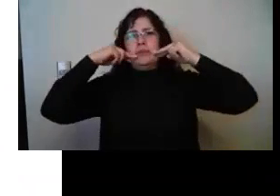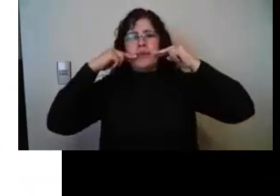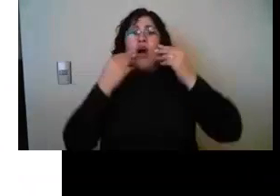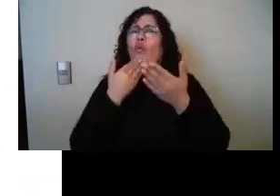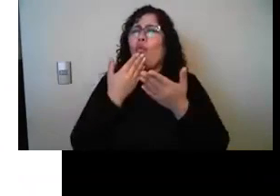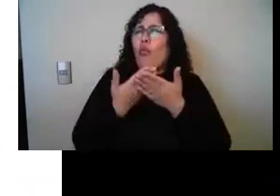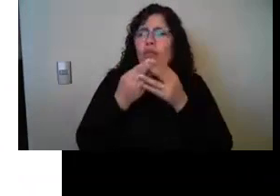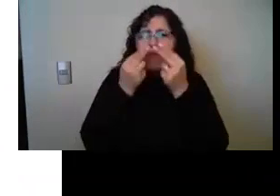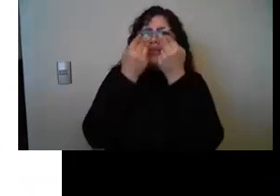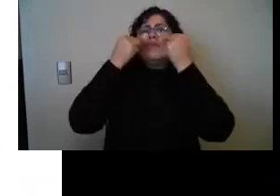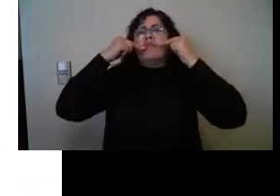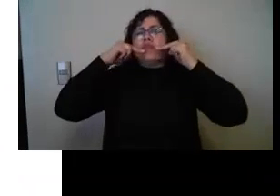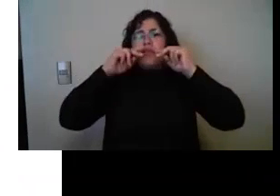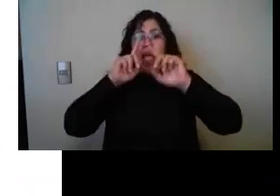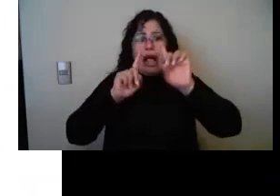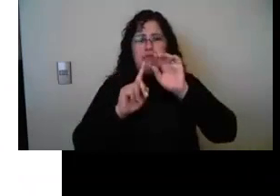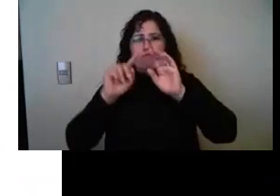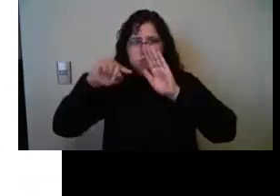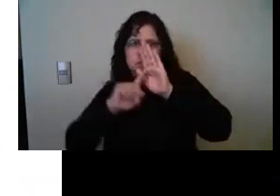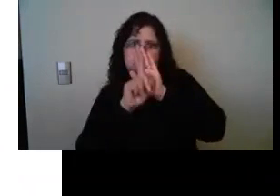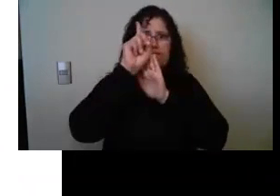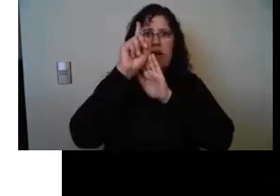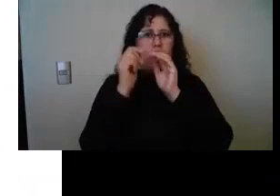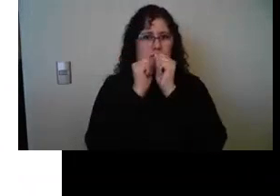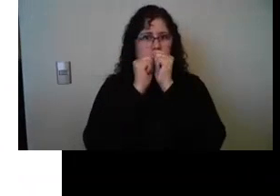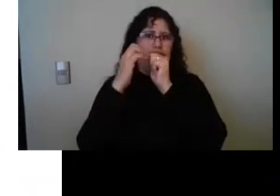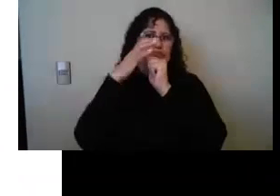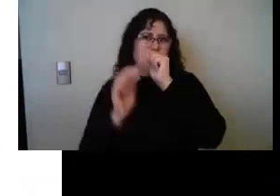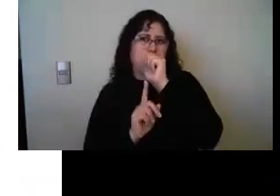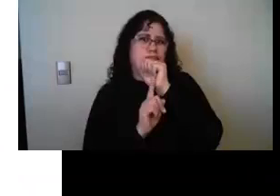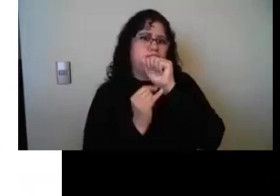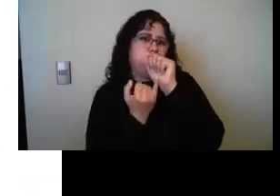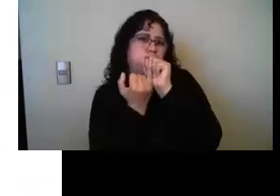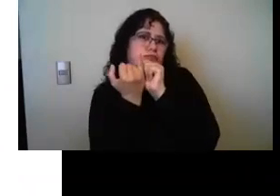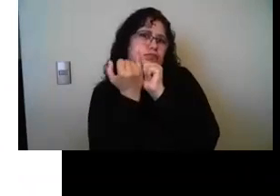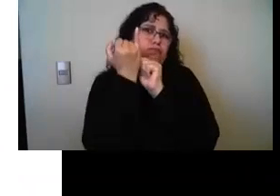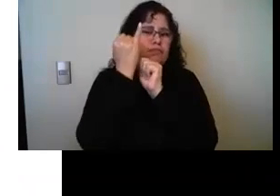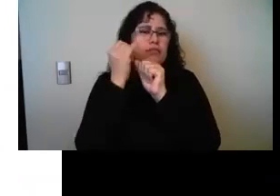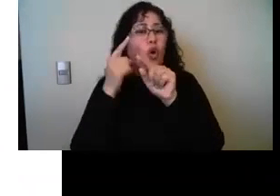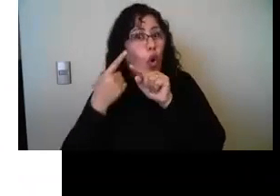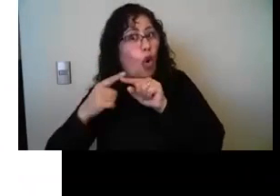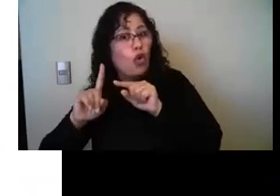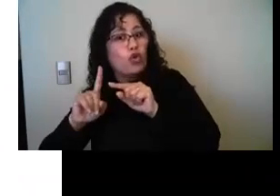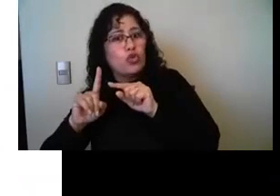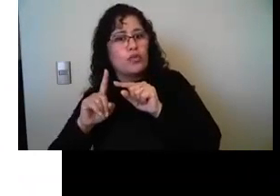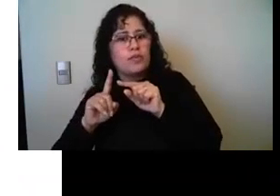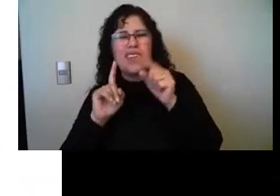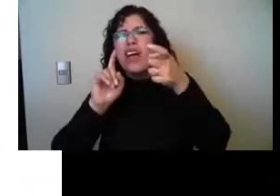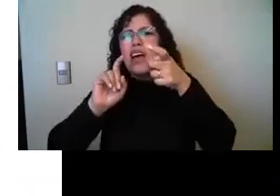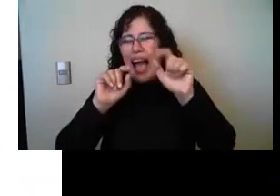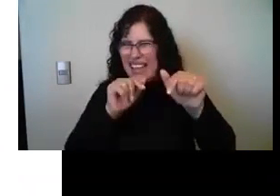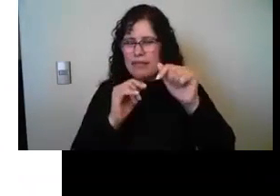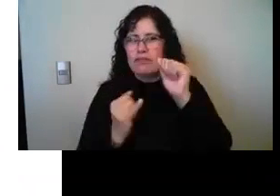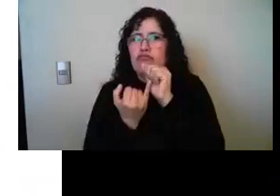cantidad que asciende y va a tomar contacto los elementos, ¿cierto?,